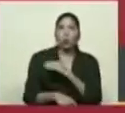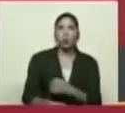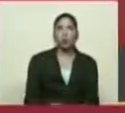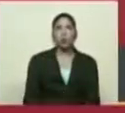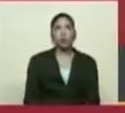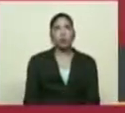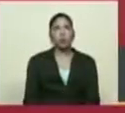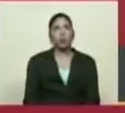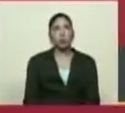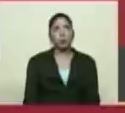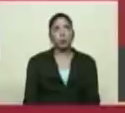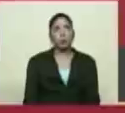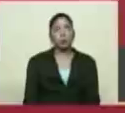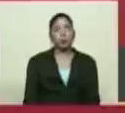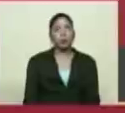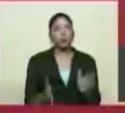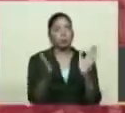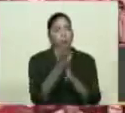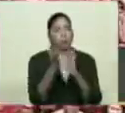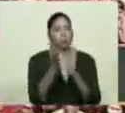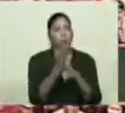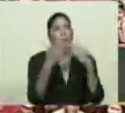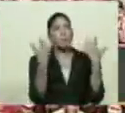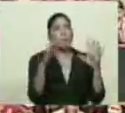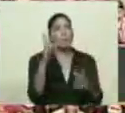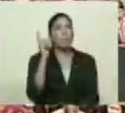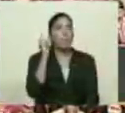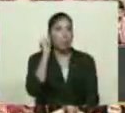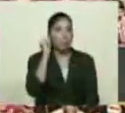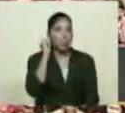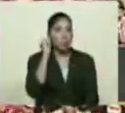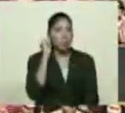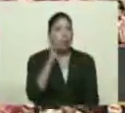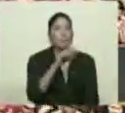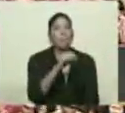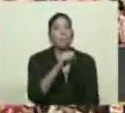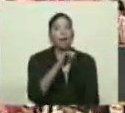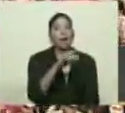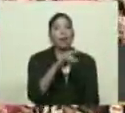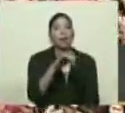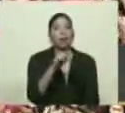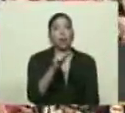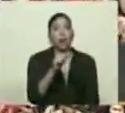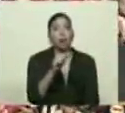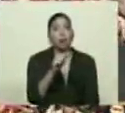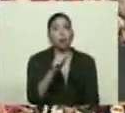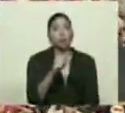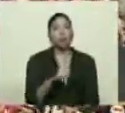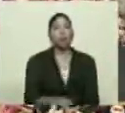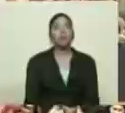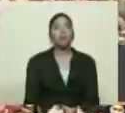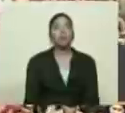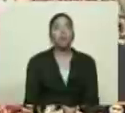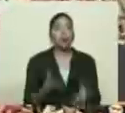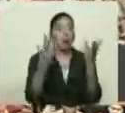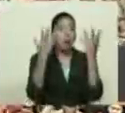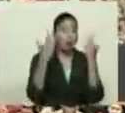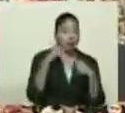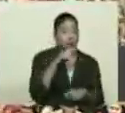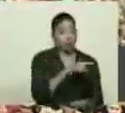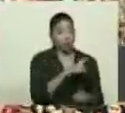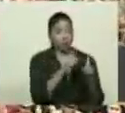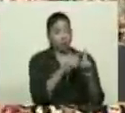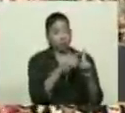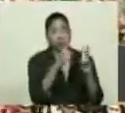Compañera María León, vamos a dar un aplauso a María León y a Blanca Ecao, la leona y la tigresa de la